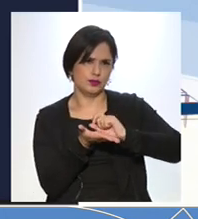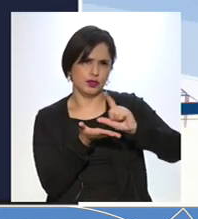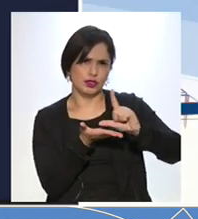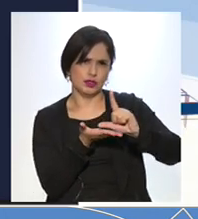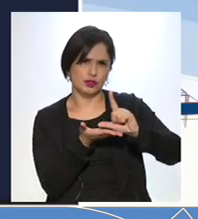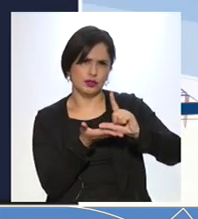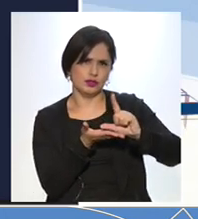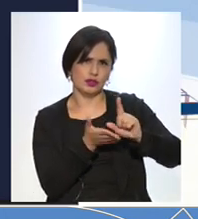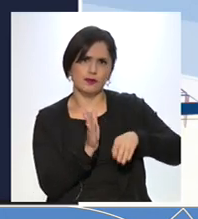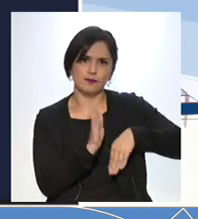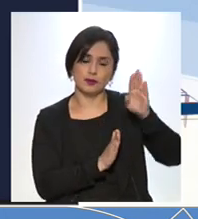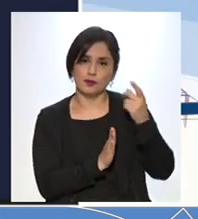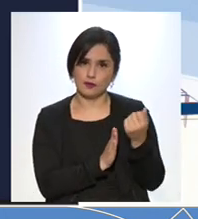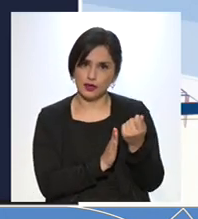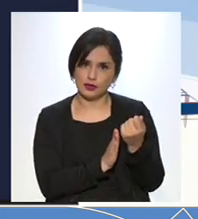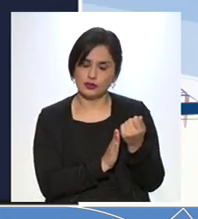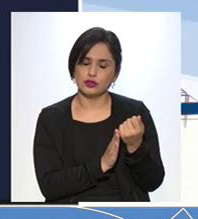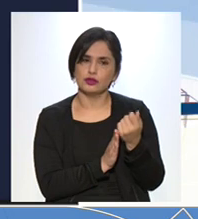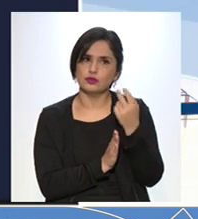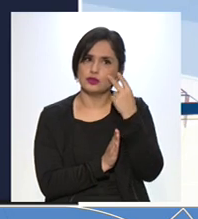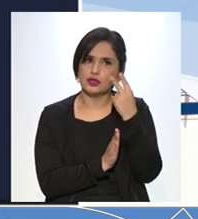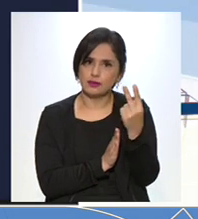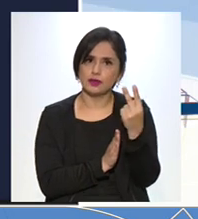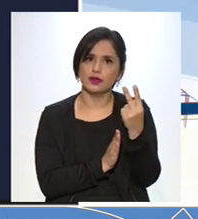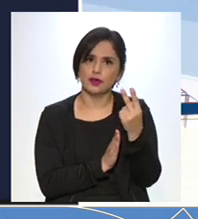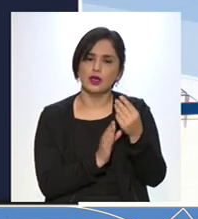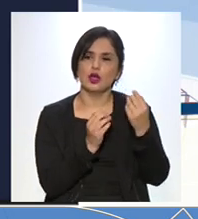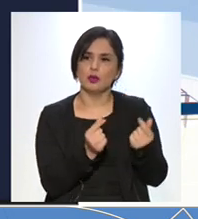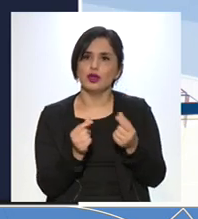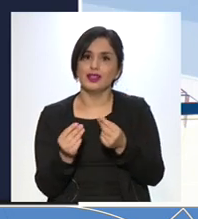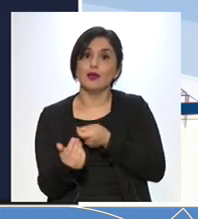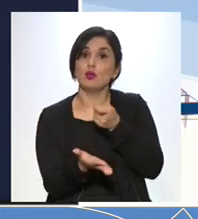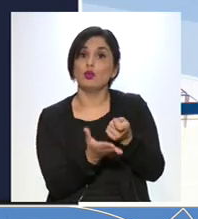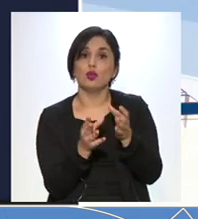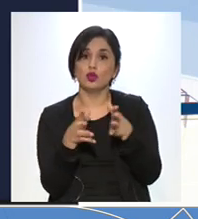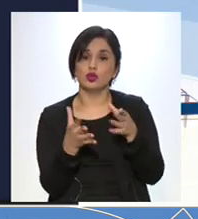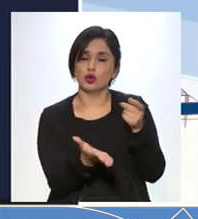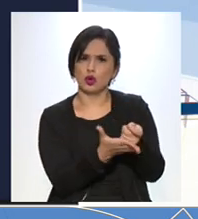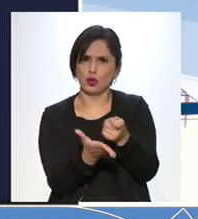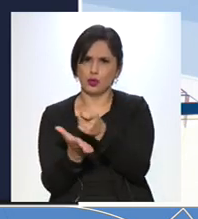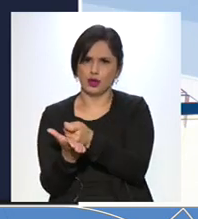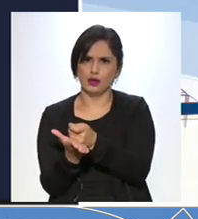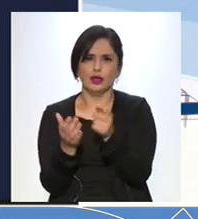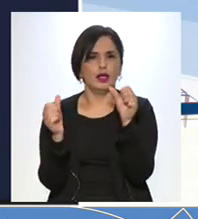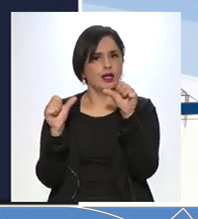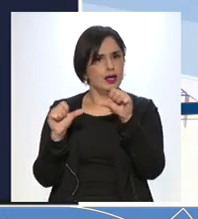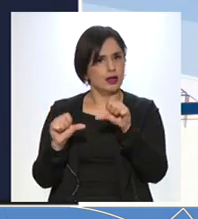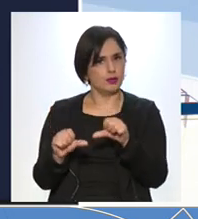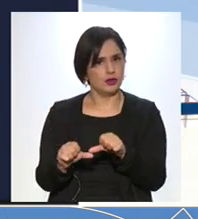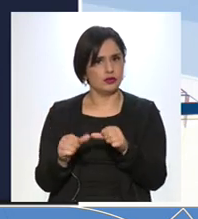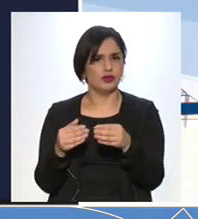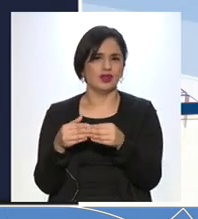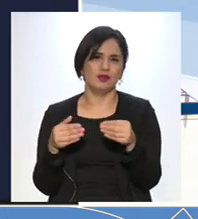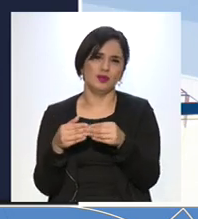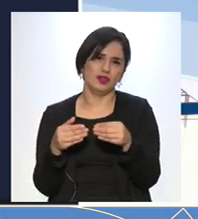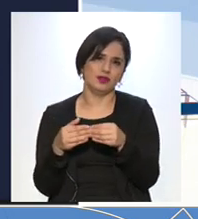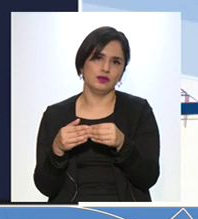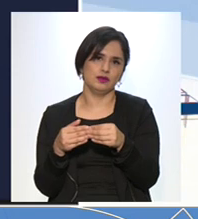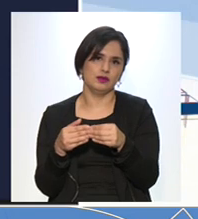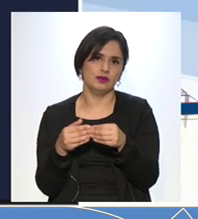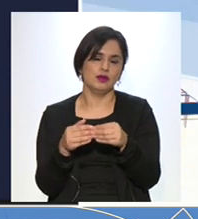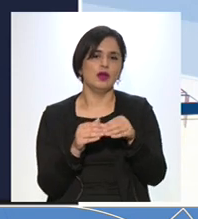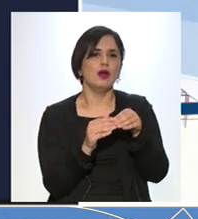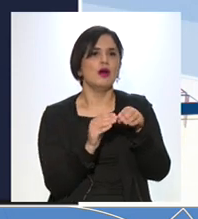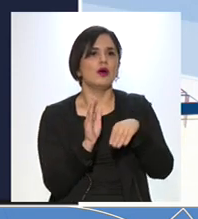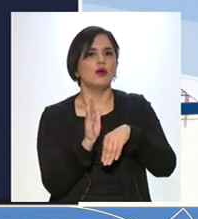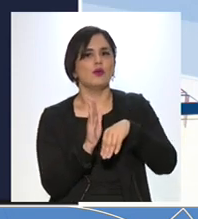se revisan al alza de manera importante por el fuerte dinamismo del consumo, la depreciación idiosincrática del peso, los mayores precios